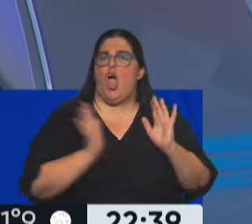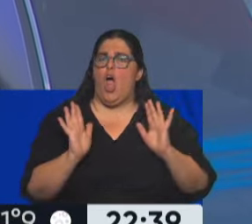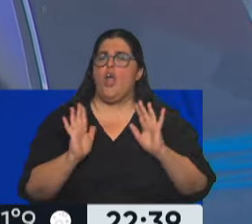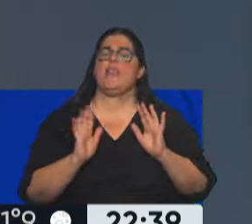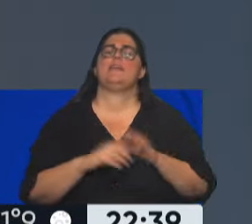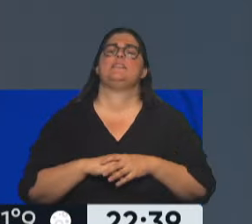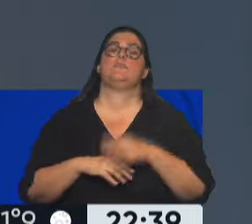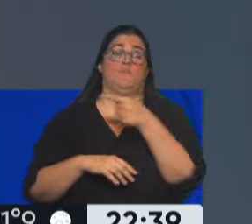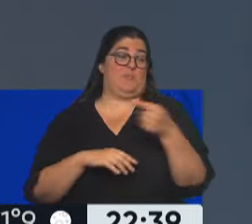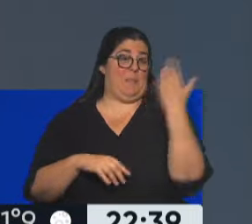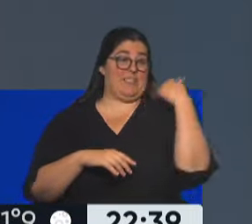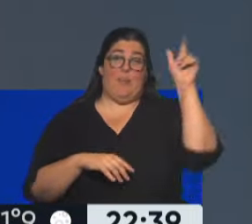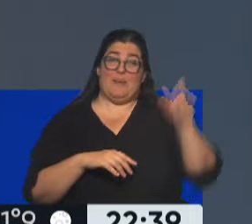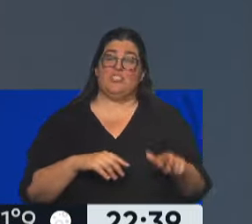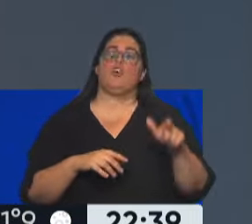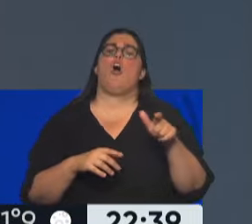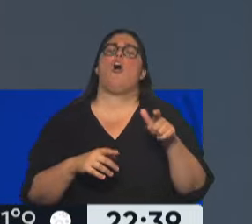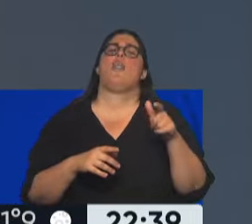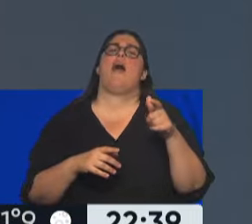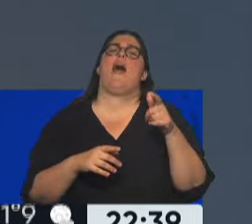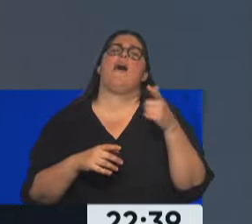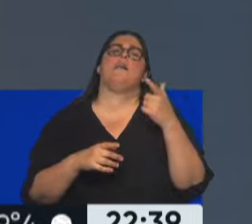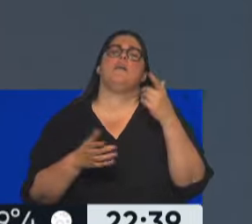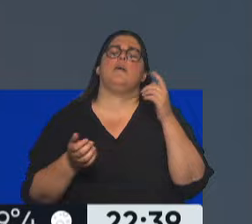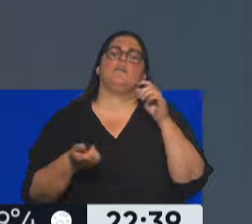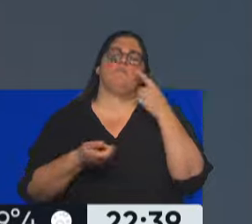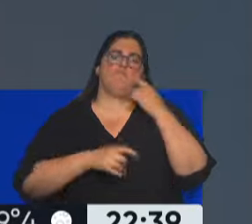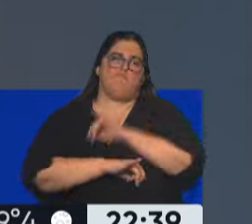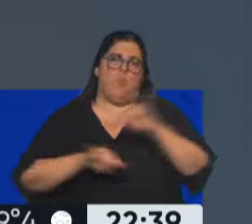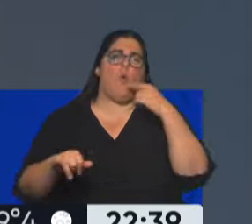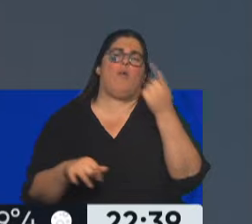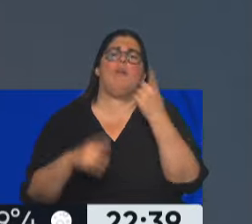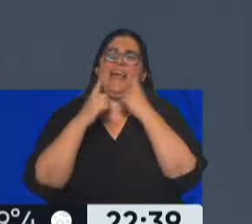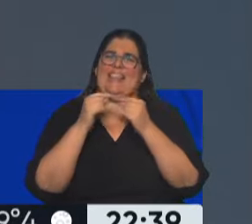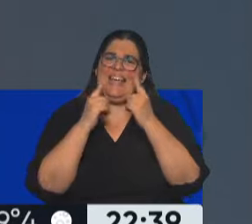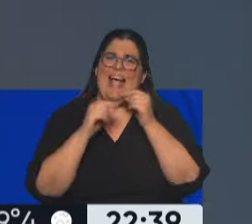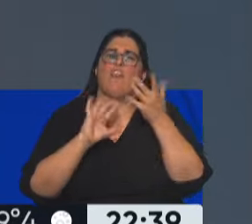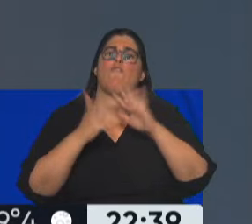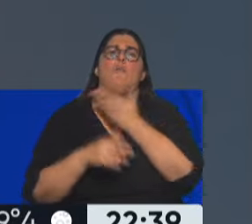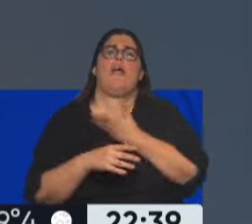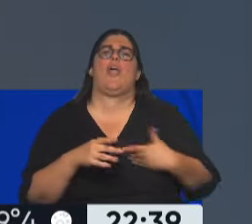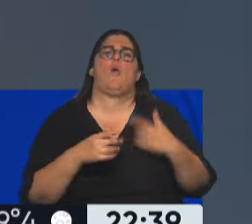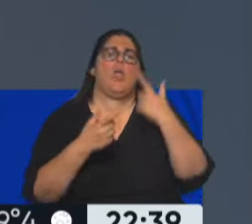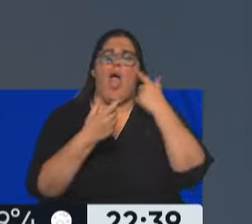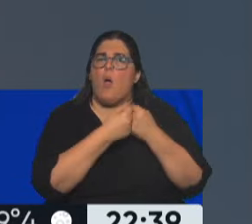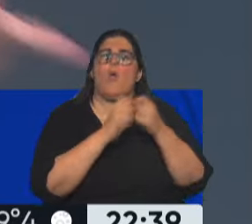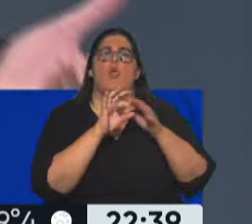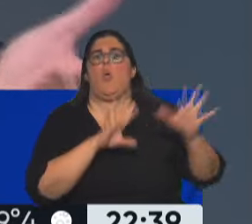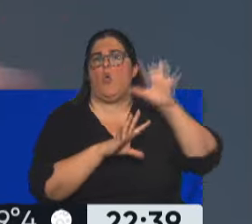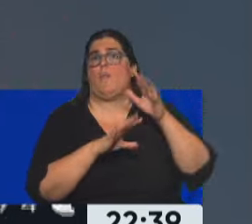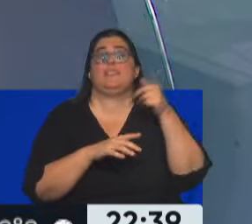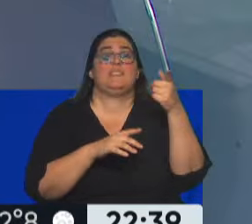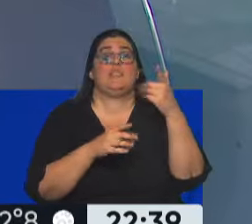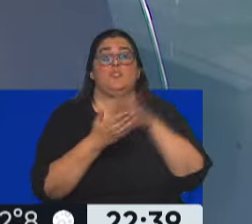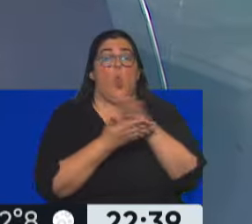publicó cuestionando el esquema de gobernabilidad europeo, mientras esa gobernabilidad siga así de fragmentaria, las respuestas van a seguir siendo así de